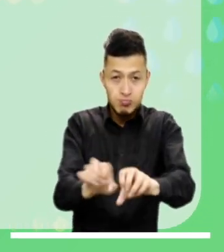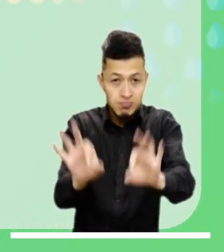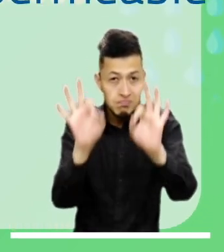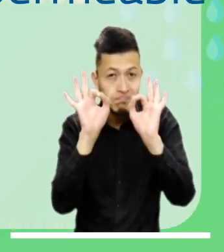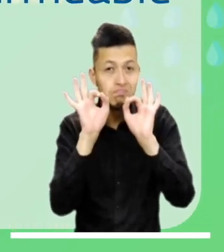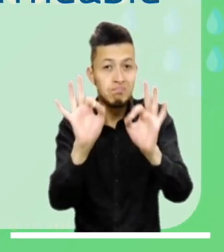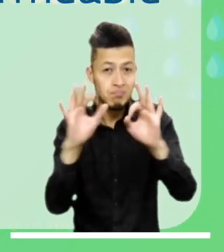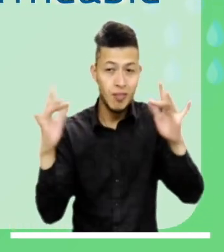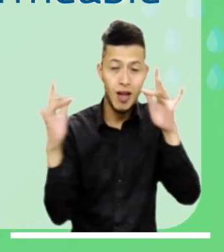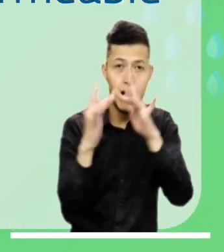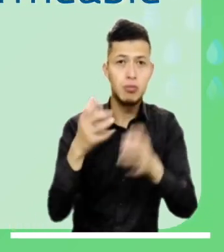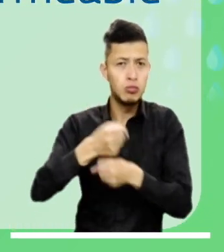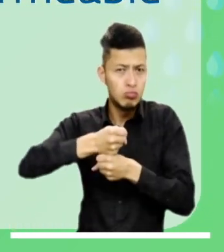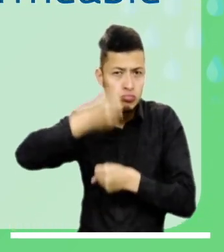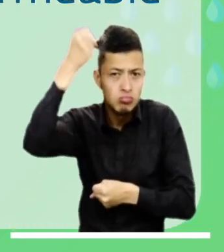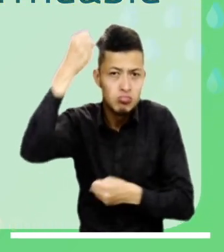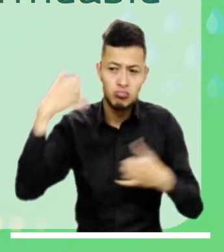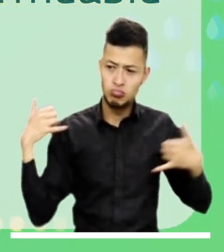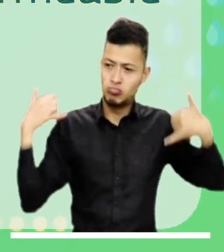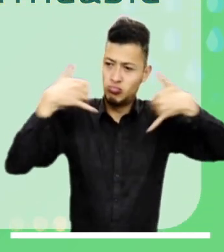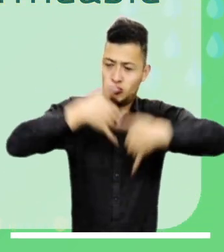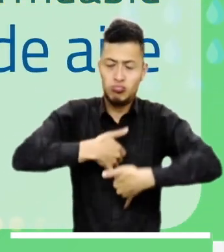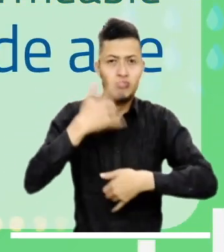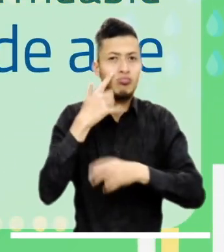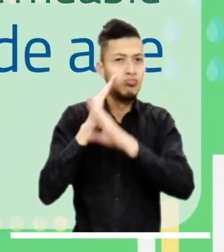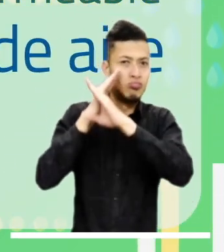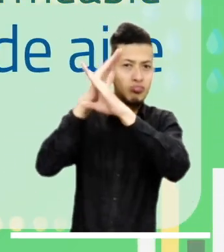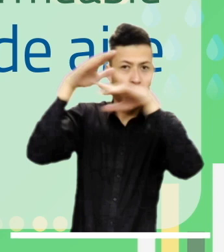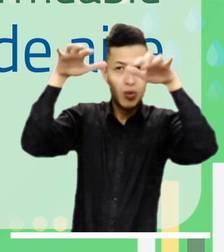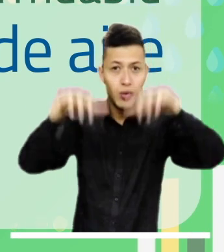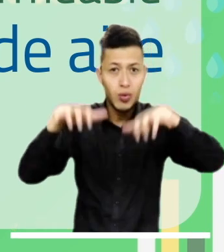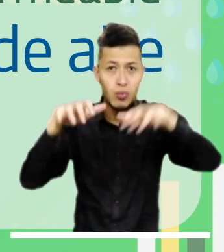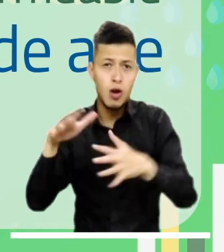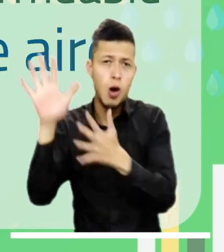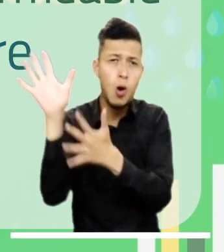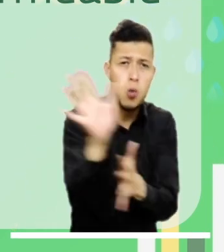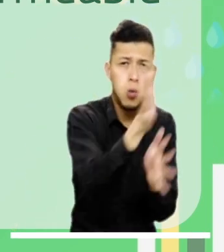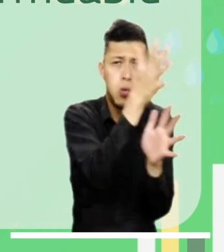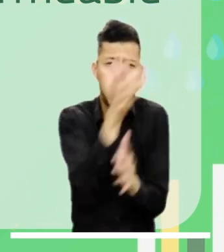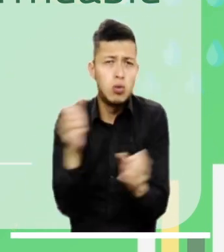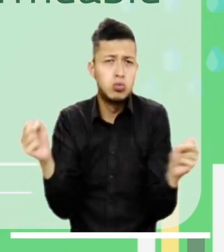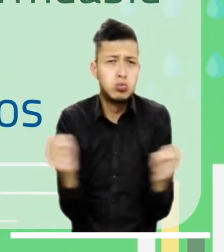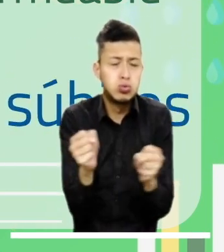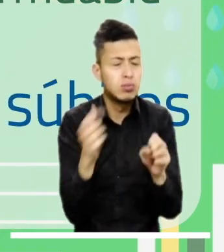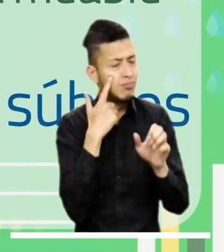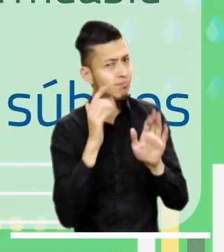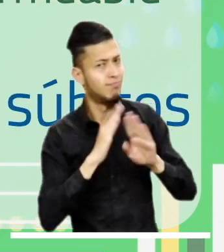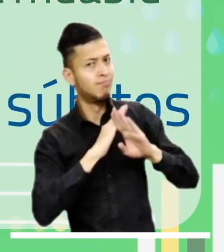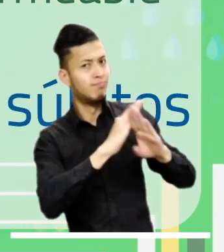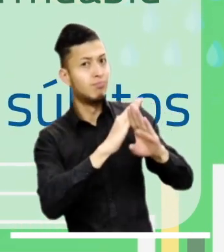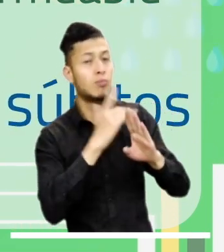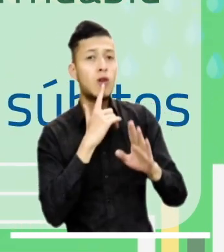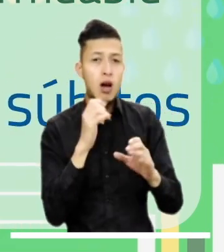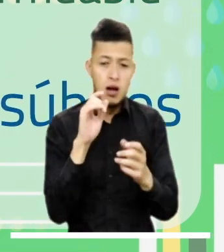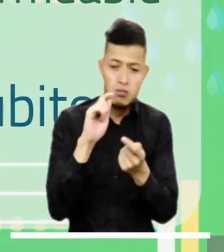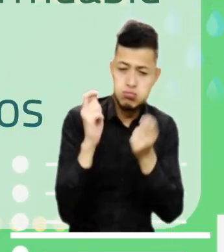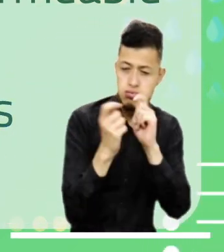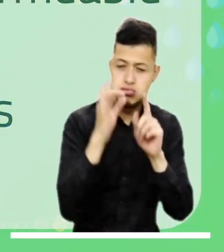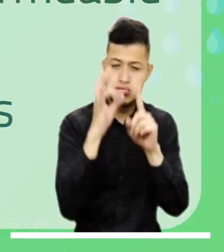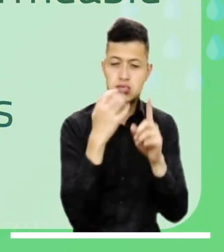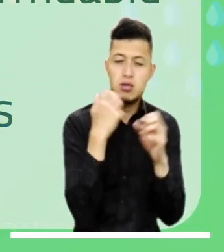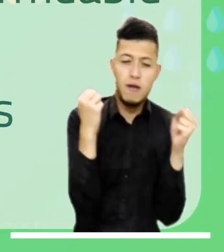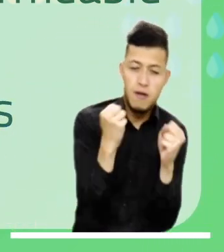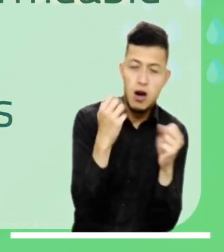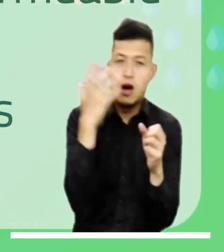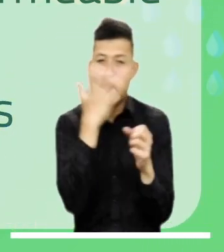Utilizar calzado apropiado. No olvide llevar sombrilla o impermeable. Evite las corrientes frías de aire. No se exponga